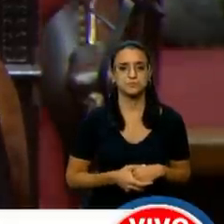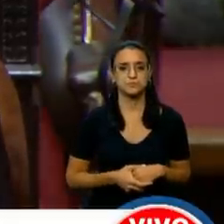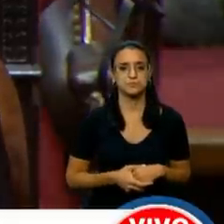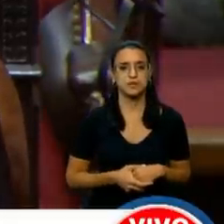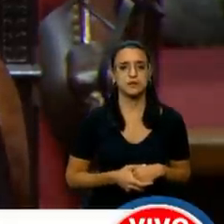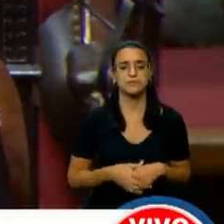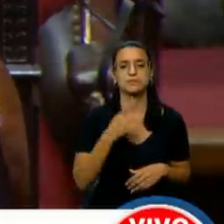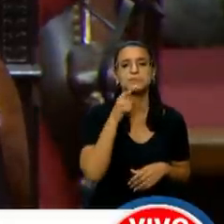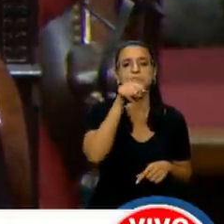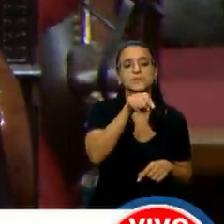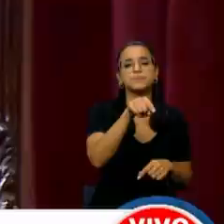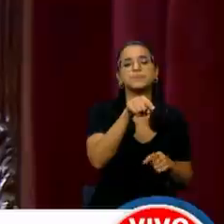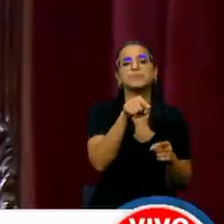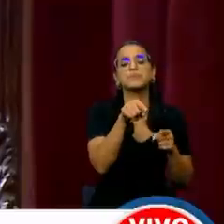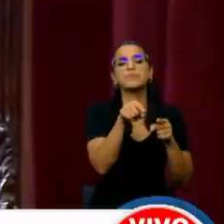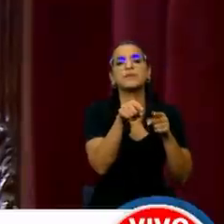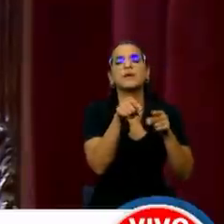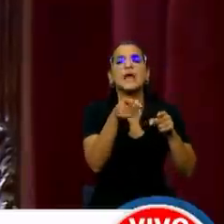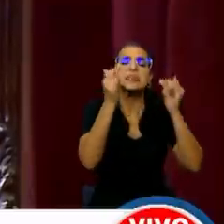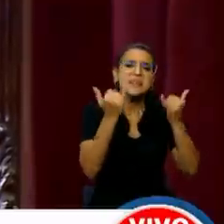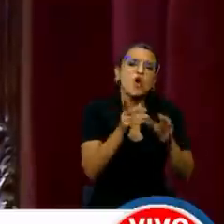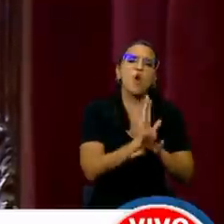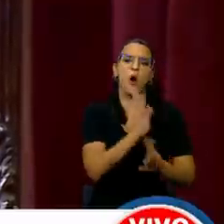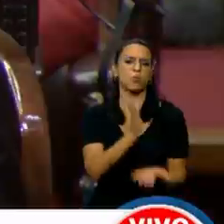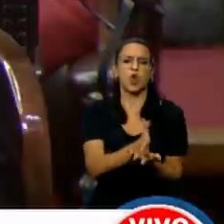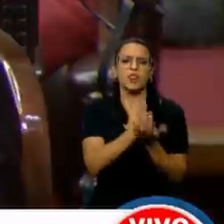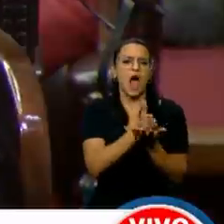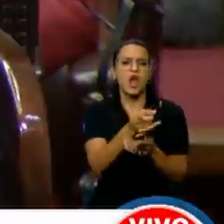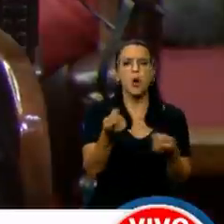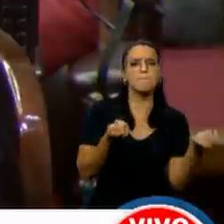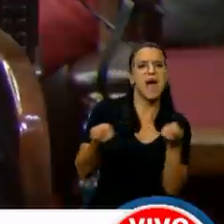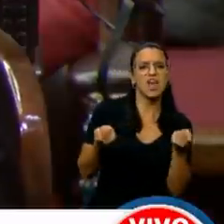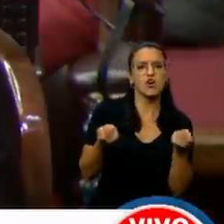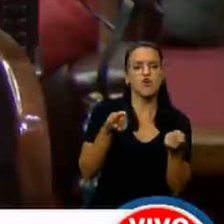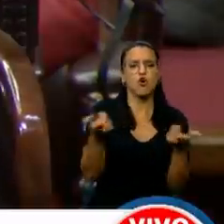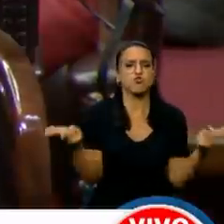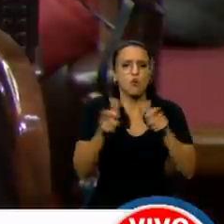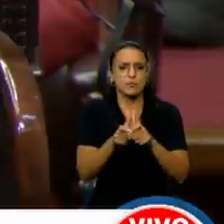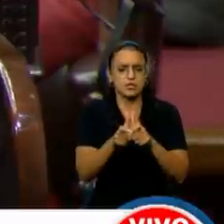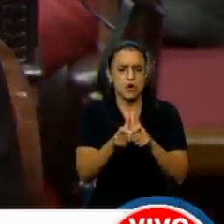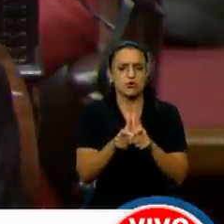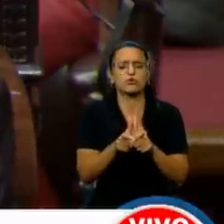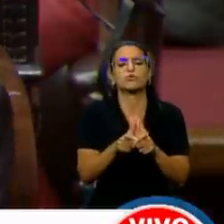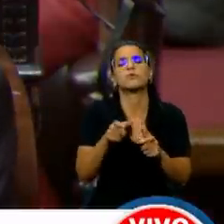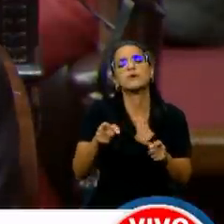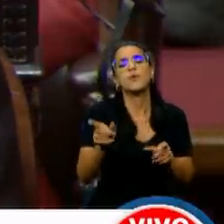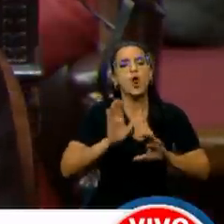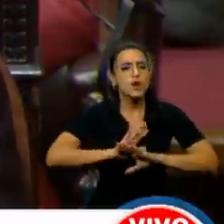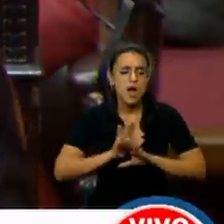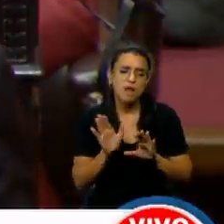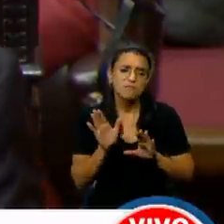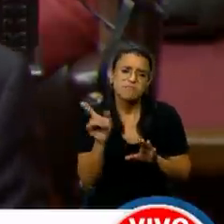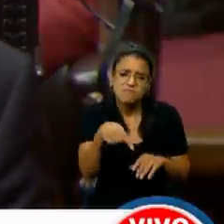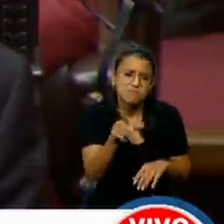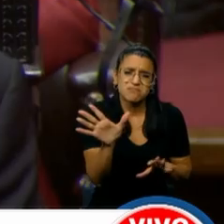continuando por favor tenía un sesgo autoritario en el manejo de la comisión bueno nada más alejado